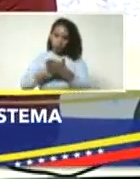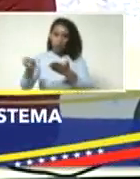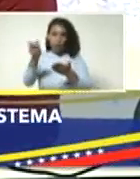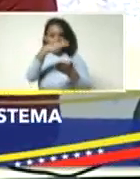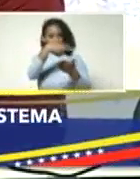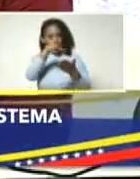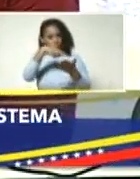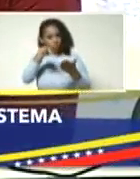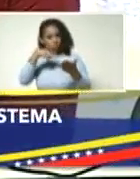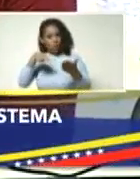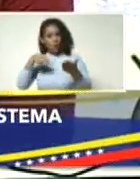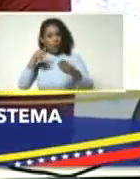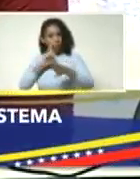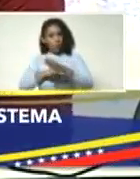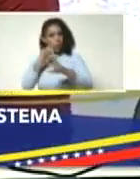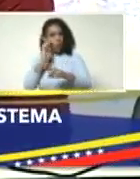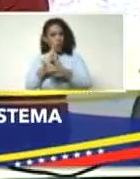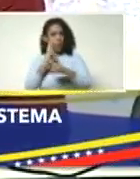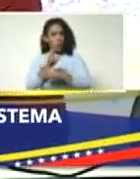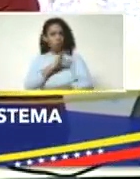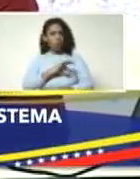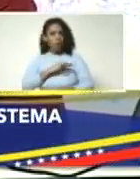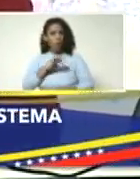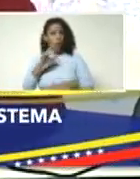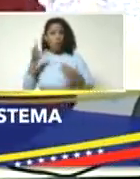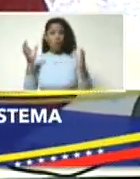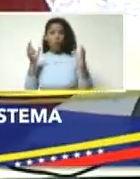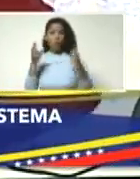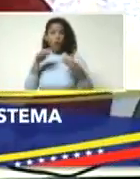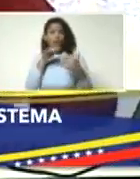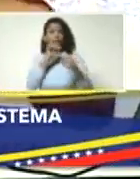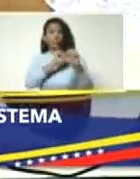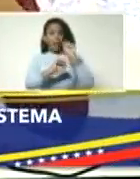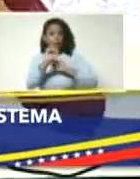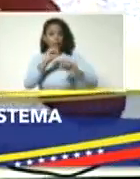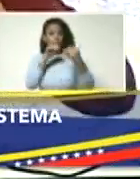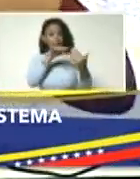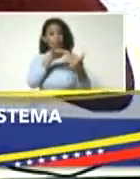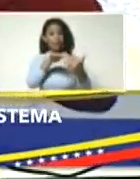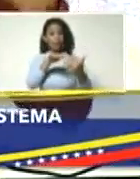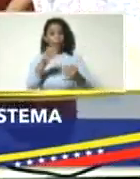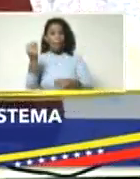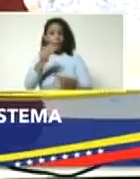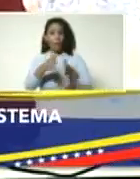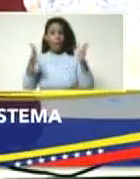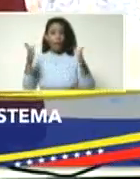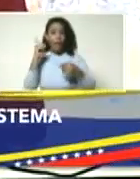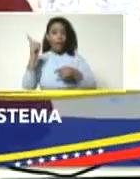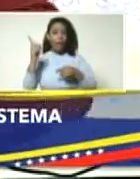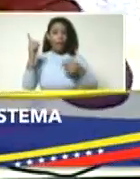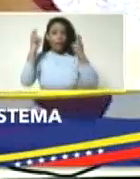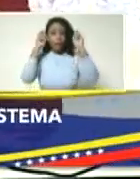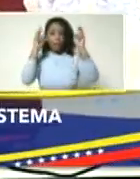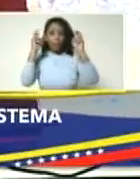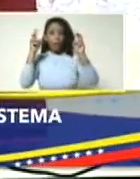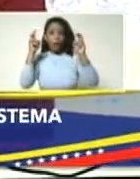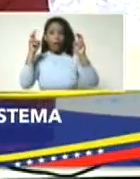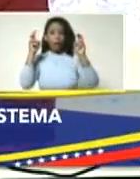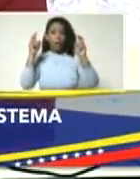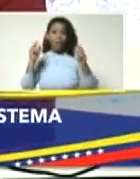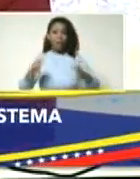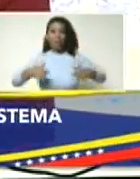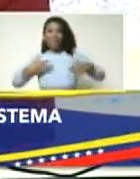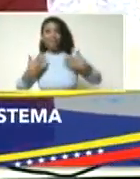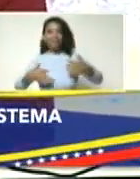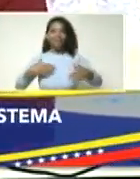sobre todo en tiempos de redes sociales, que es una batalla más grande. ¿Cómo hacer que esa dinámica educativa sea divertida,